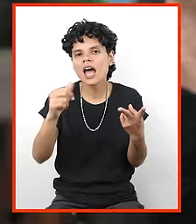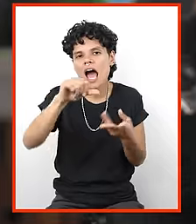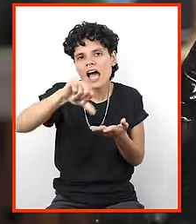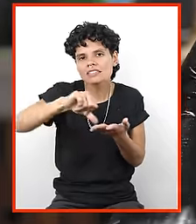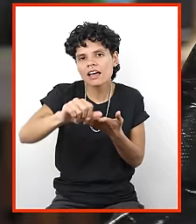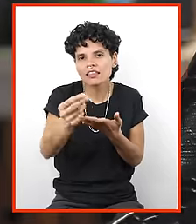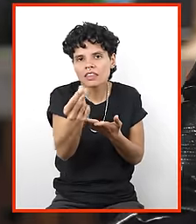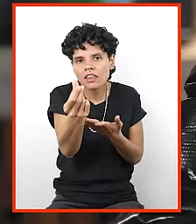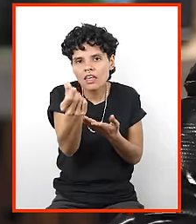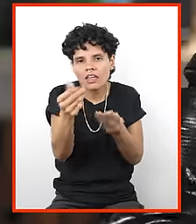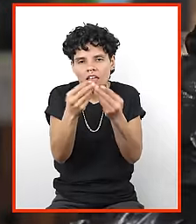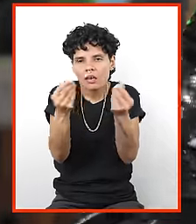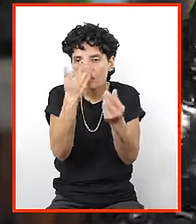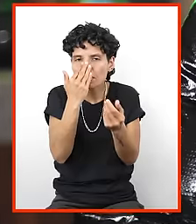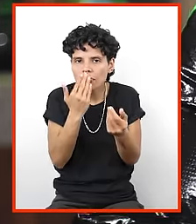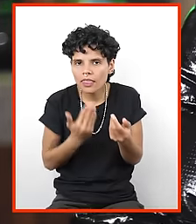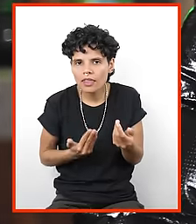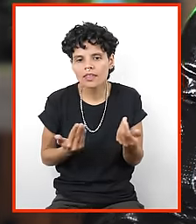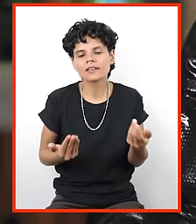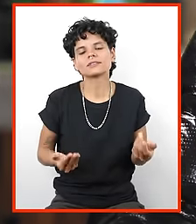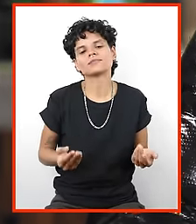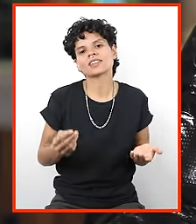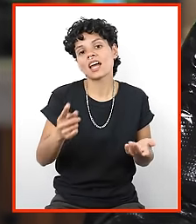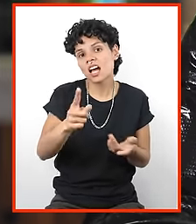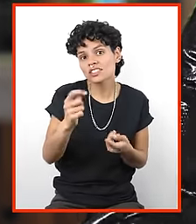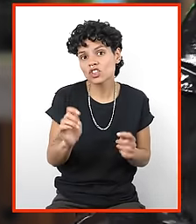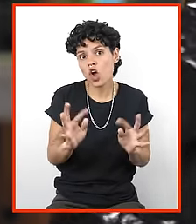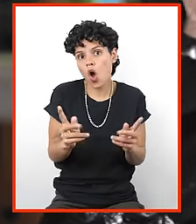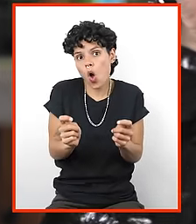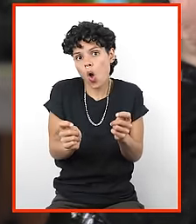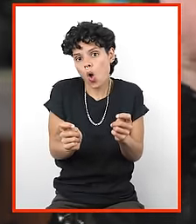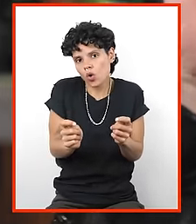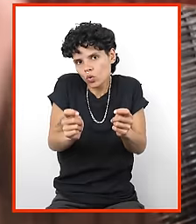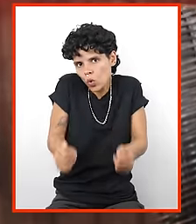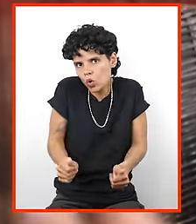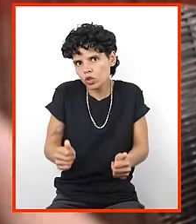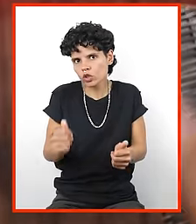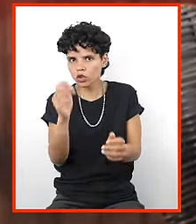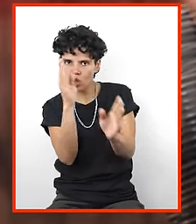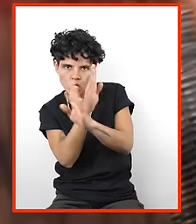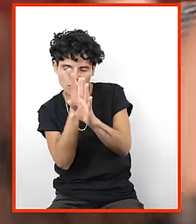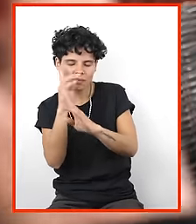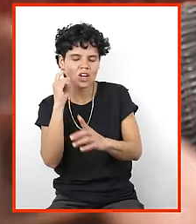resfala. Ah, o sea, tiene que, hay que ver con, o sea, son talentos ocultos, pero tiene que haber ciertas condiciones.